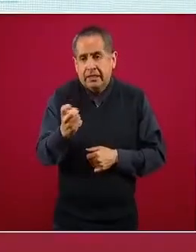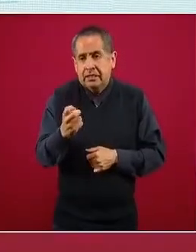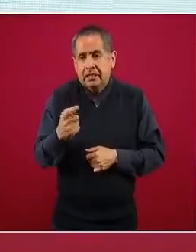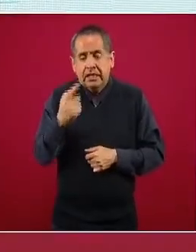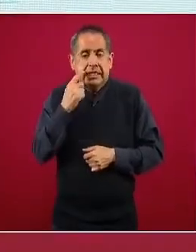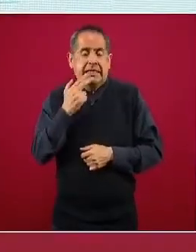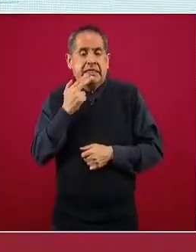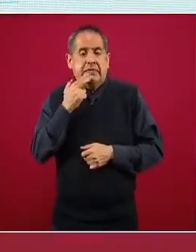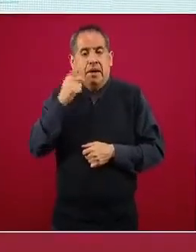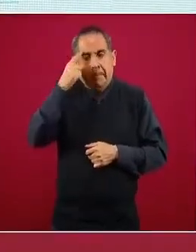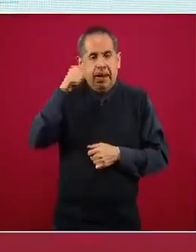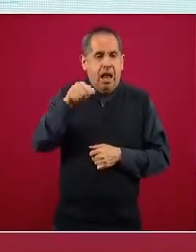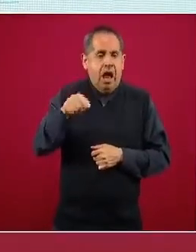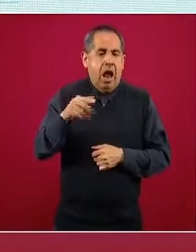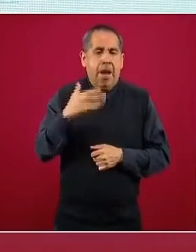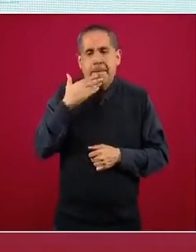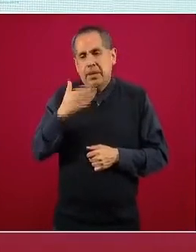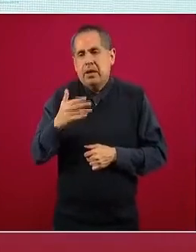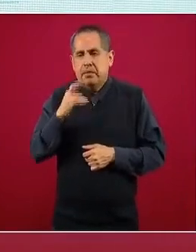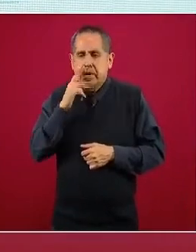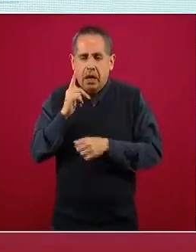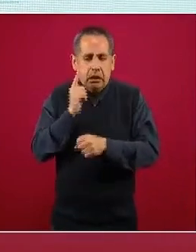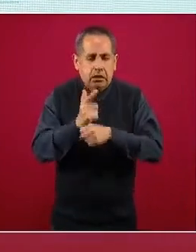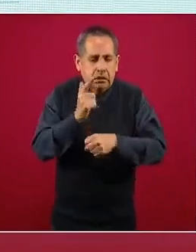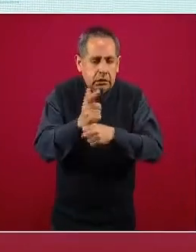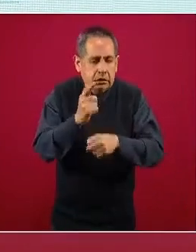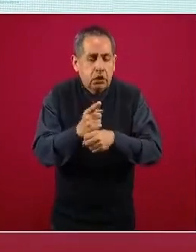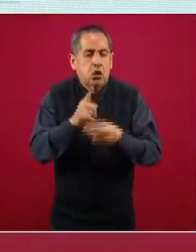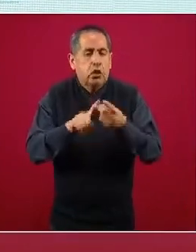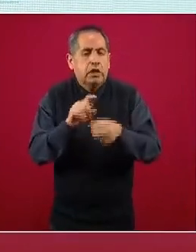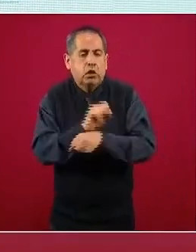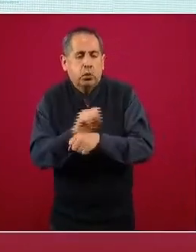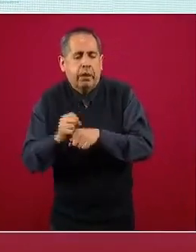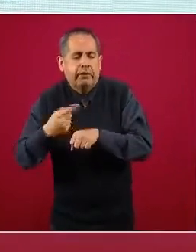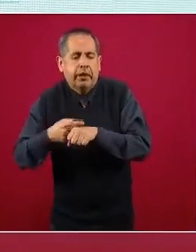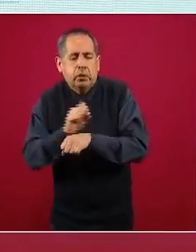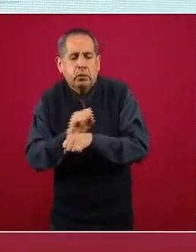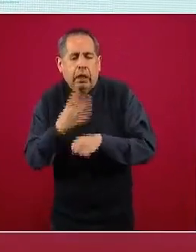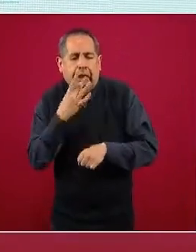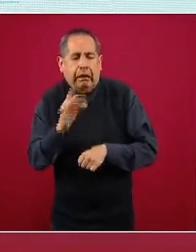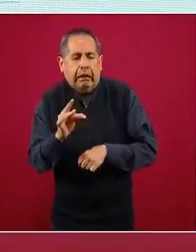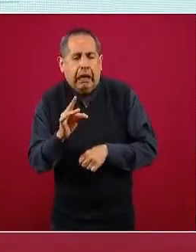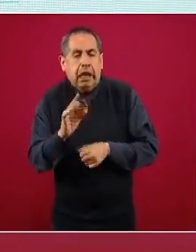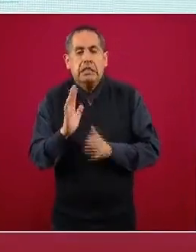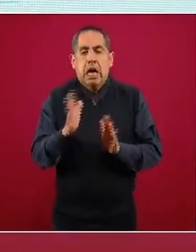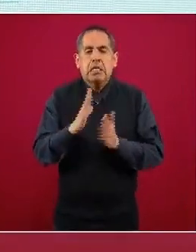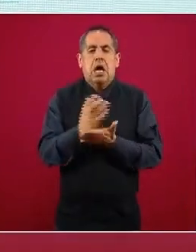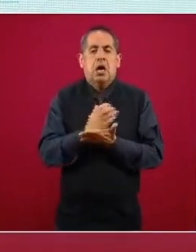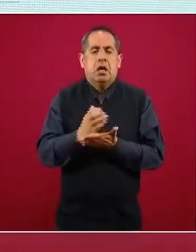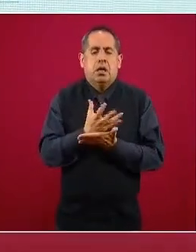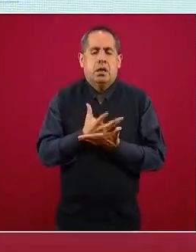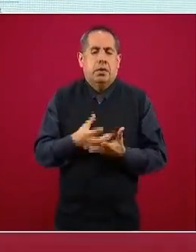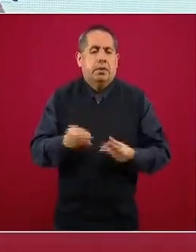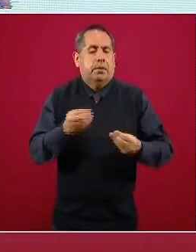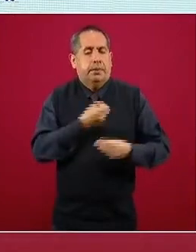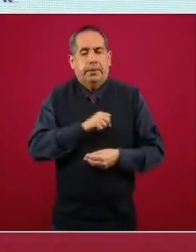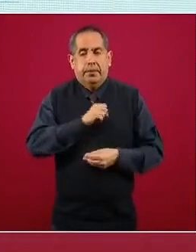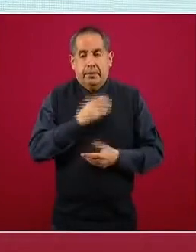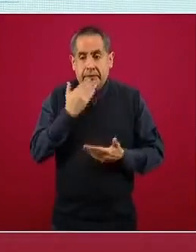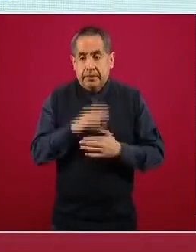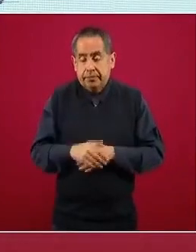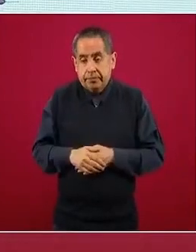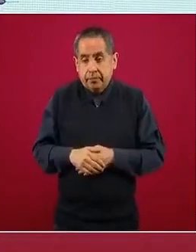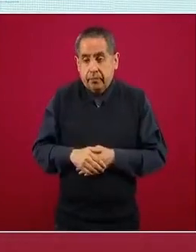esto contribuya a que tengamos una mayor detección de los casos leves que hoy se están recuperando. La mortalidad tiene esta